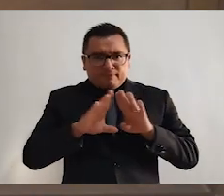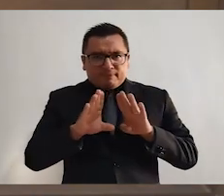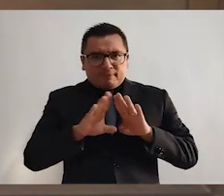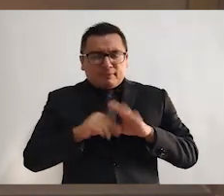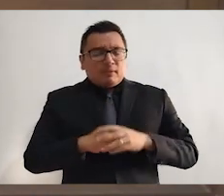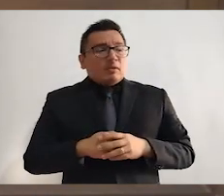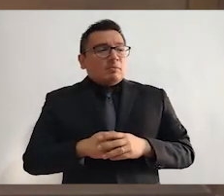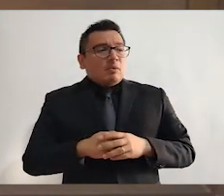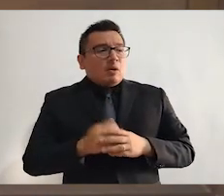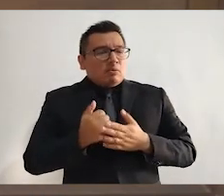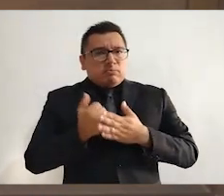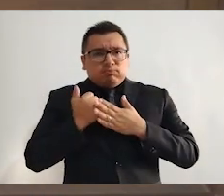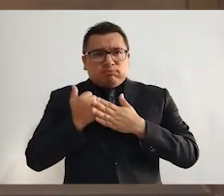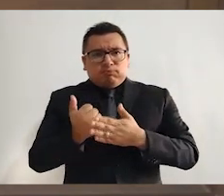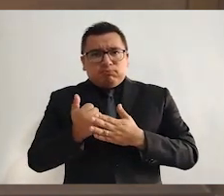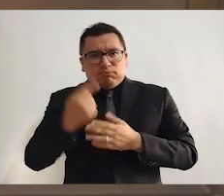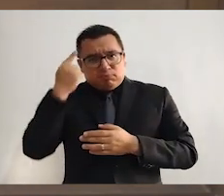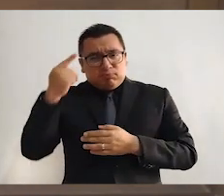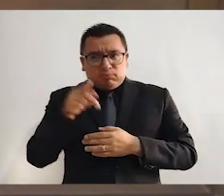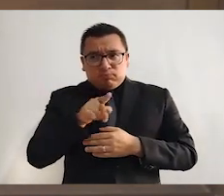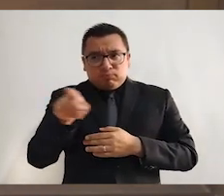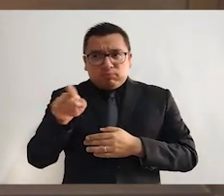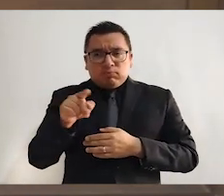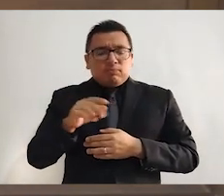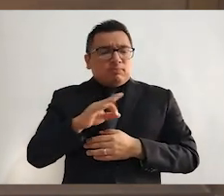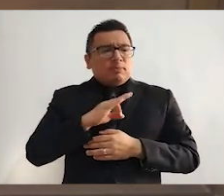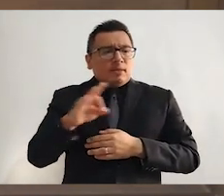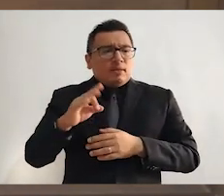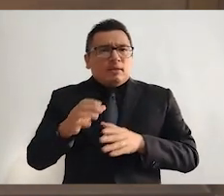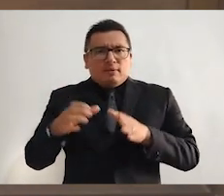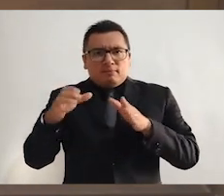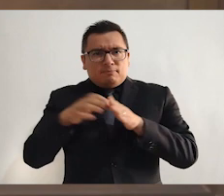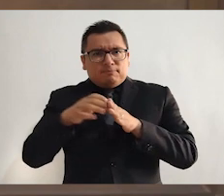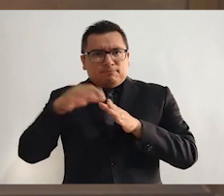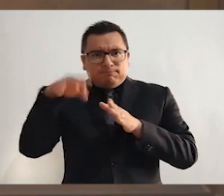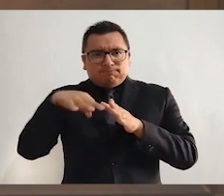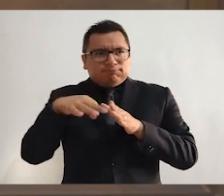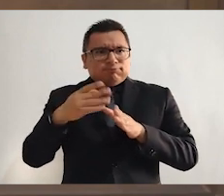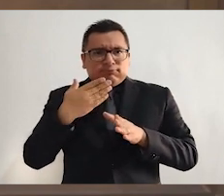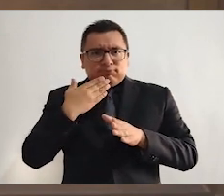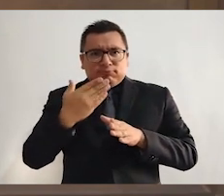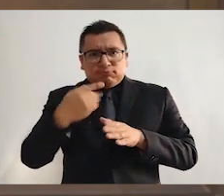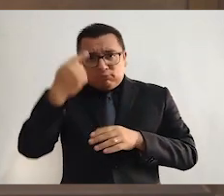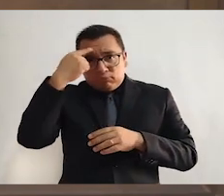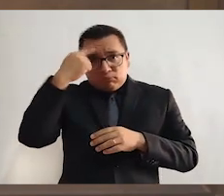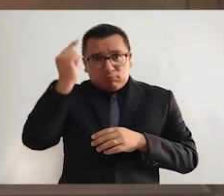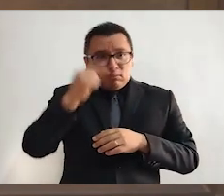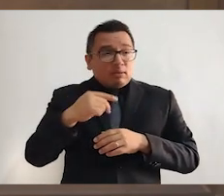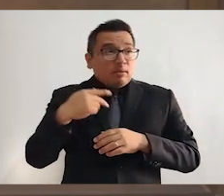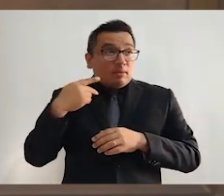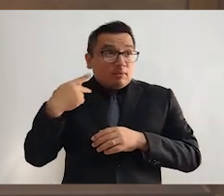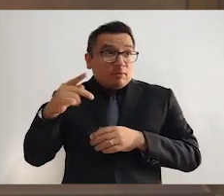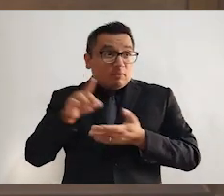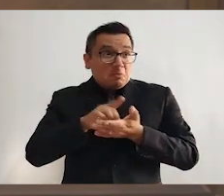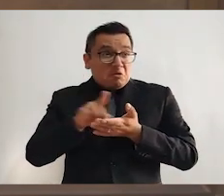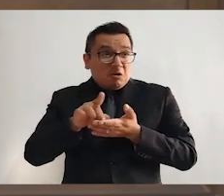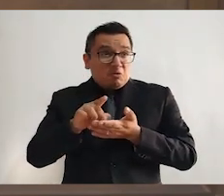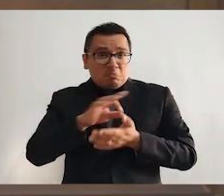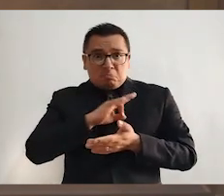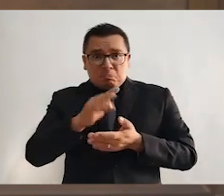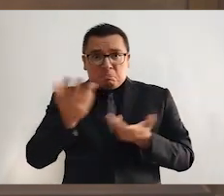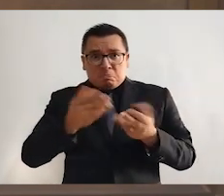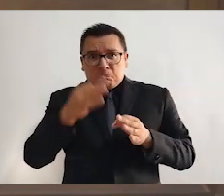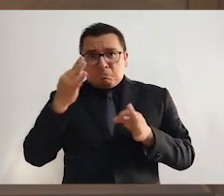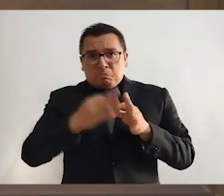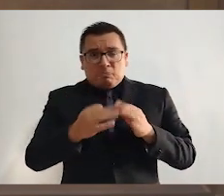de hacerlo más fácil, más accesible y que de verdad puedan tener un derecho activo a su